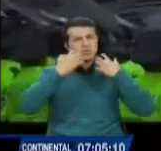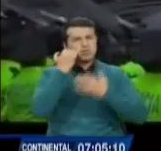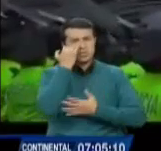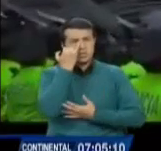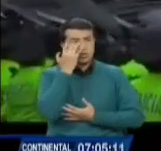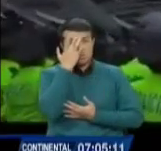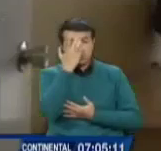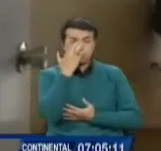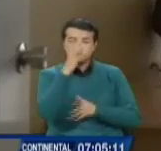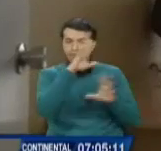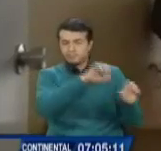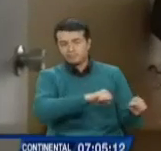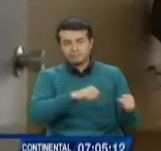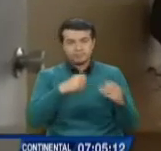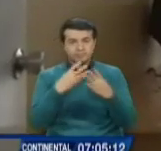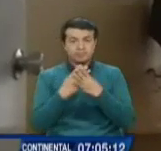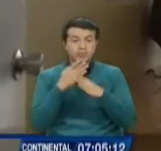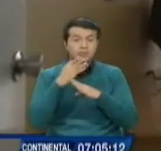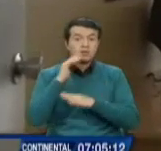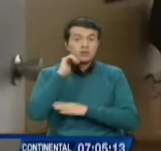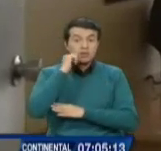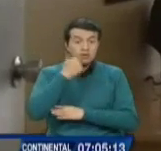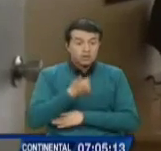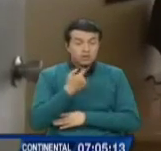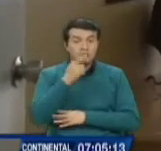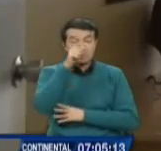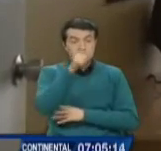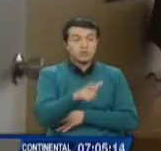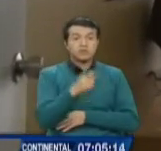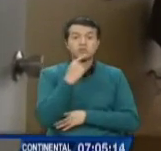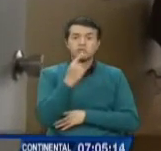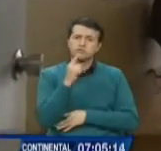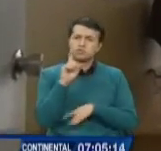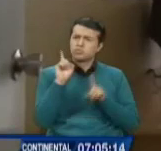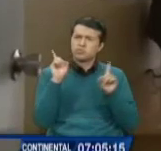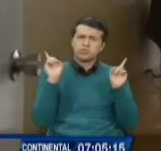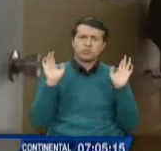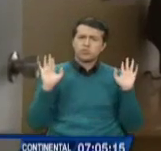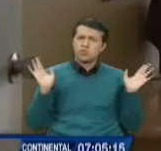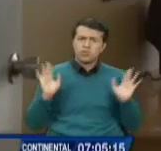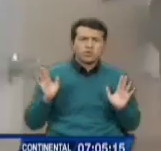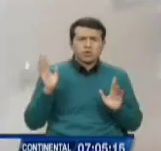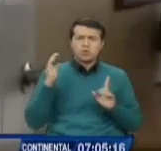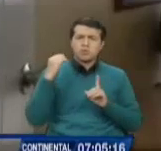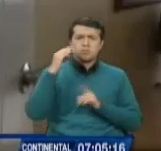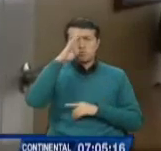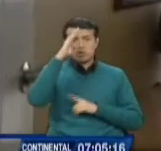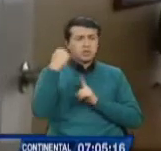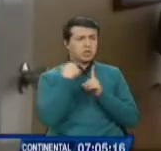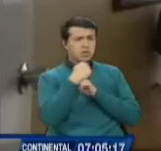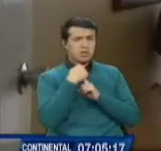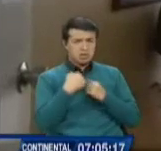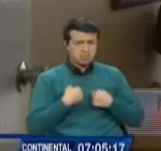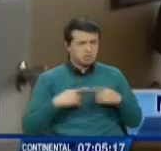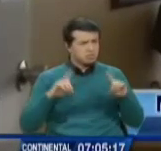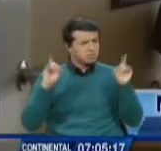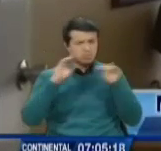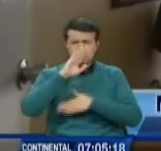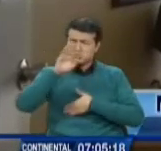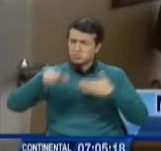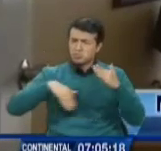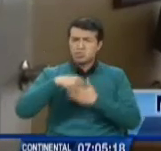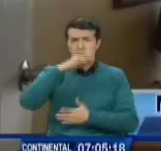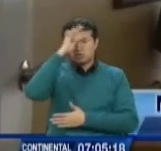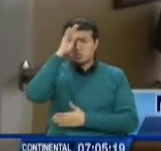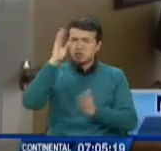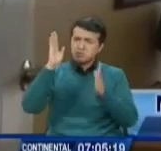su estatus migratorio. Un día después, la activista política negó que haya sido maltratada. Todo el subsecuente en los hospitales